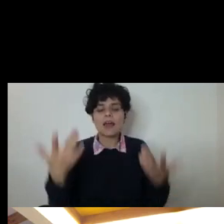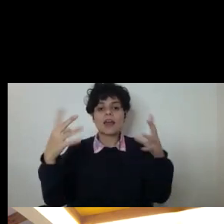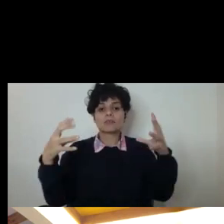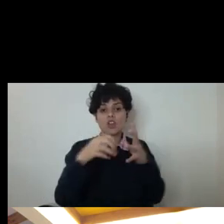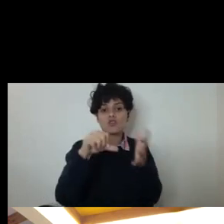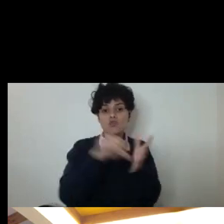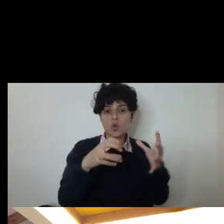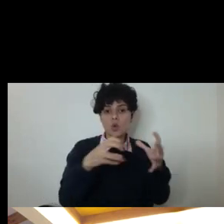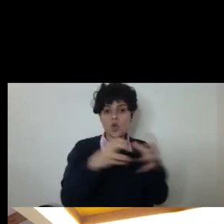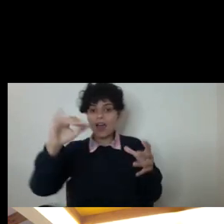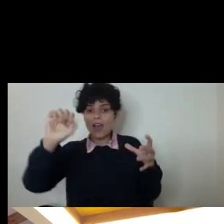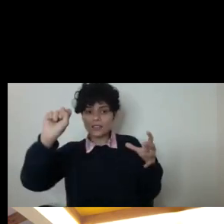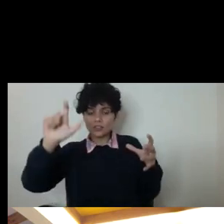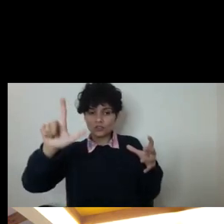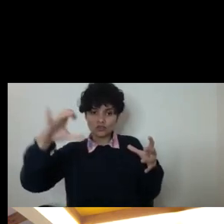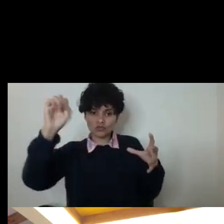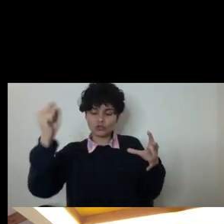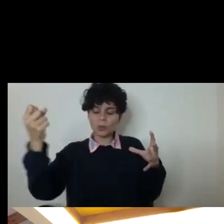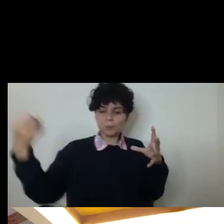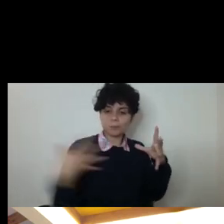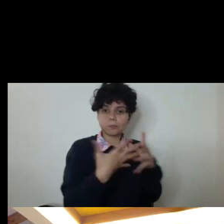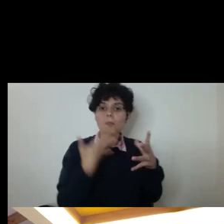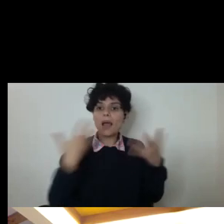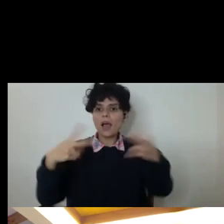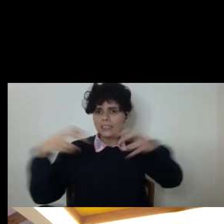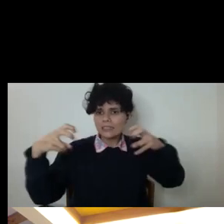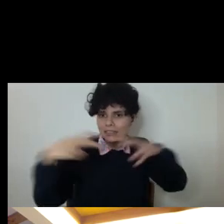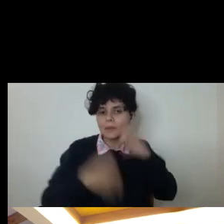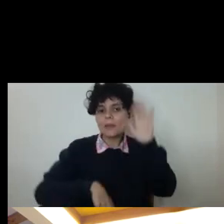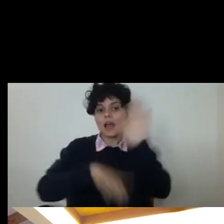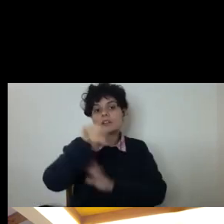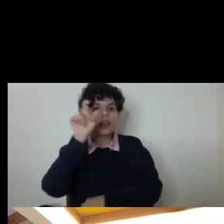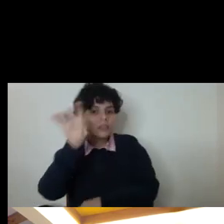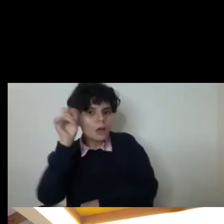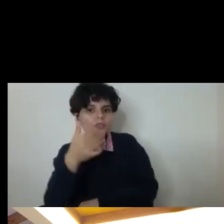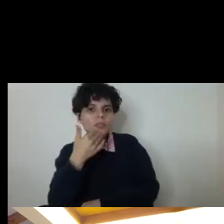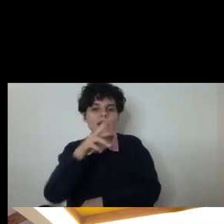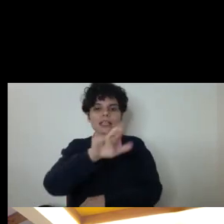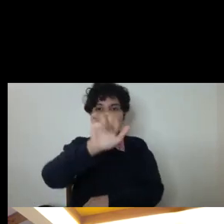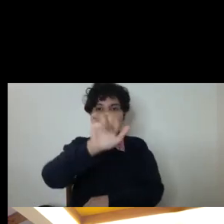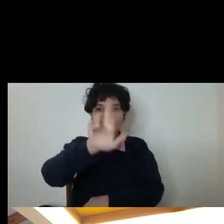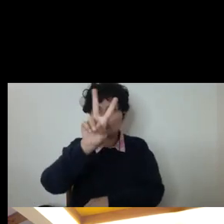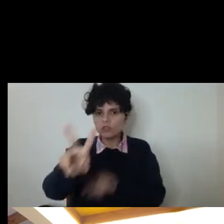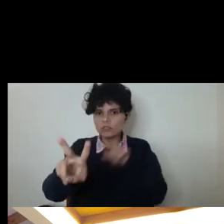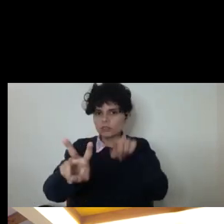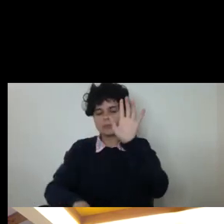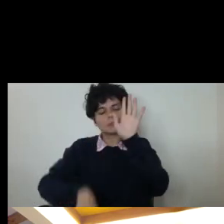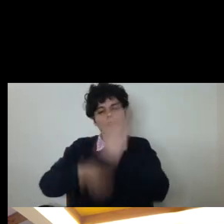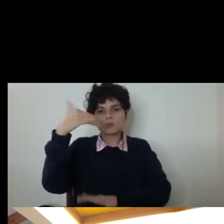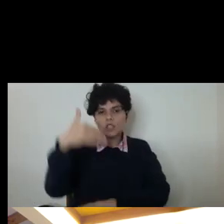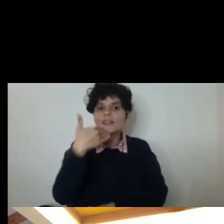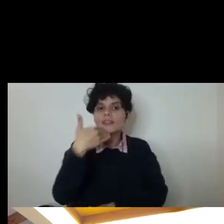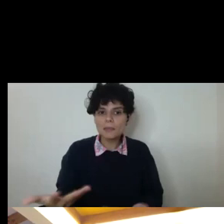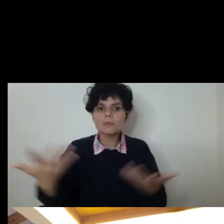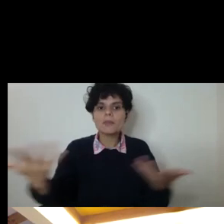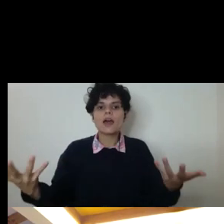señales de calcio generadas por la actividad neuronal, ahí también sabemos que el RIG2 es el más importante, y contribuye a la